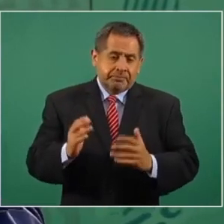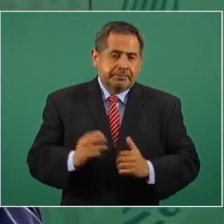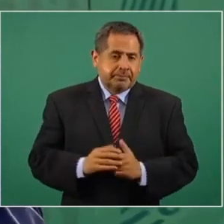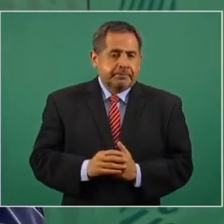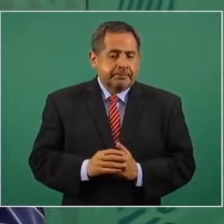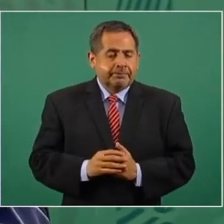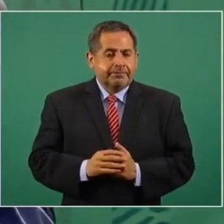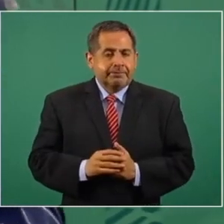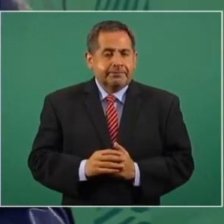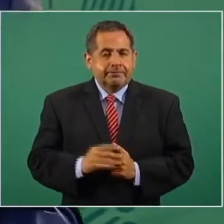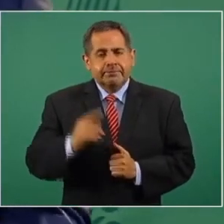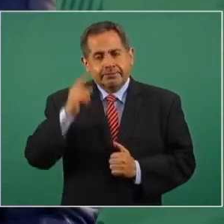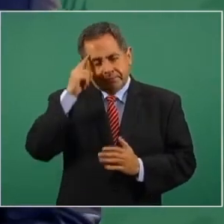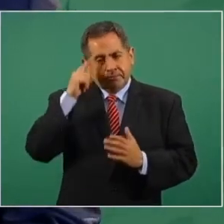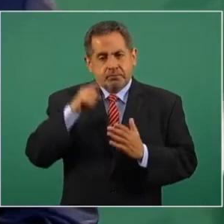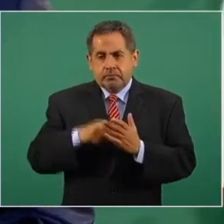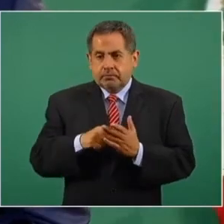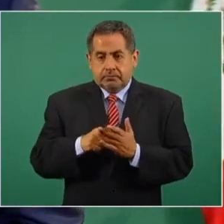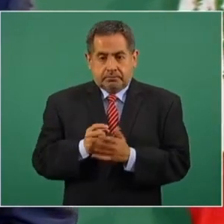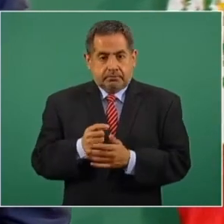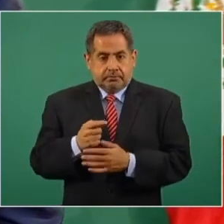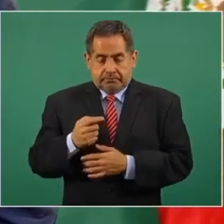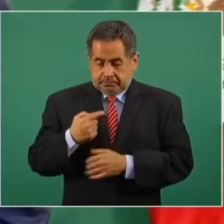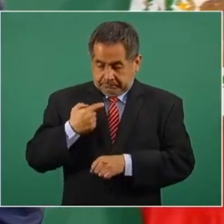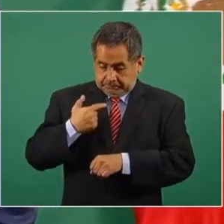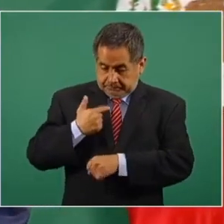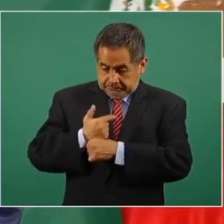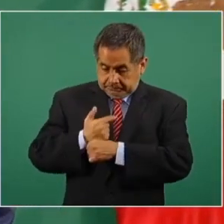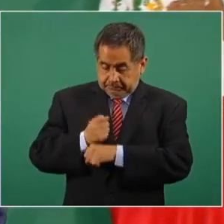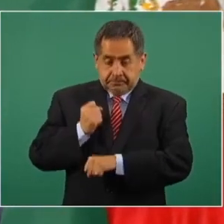y yo creo que de manera oportuna,